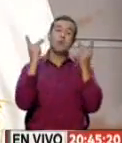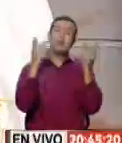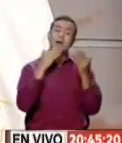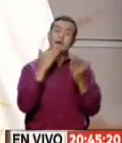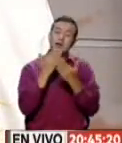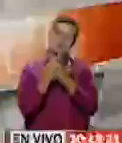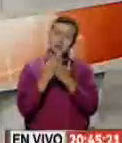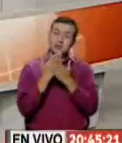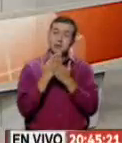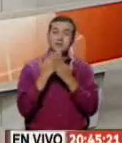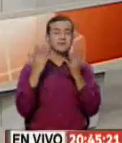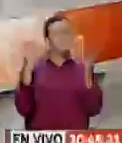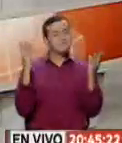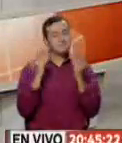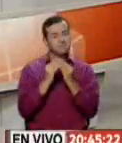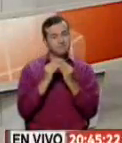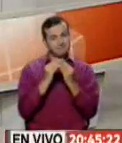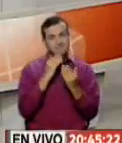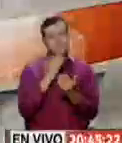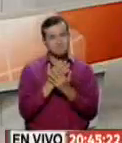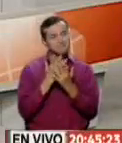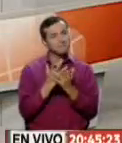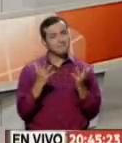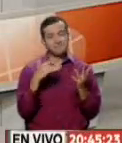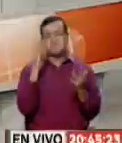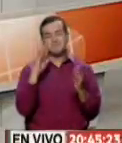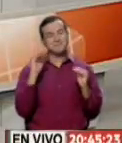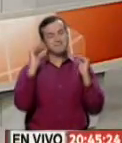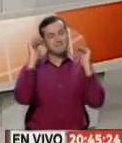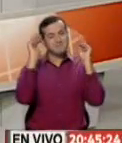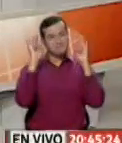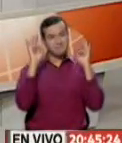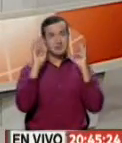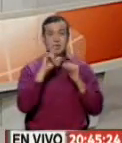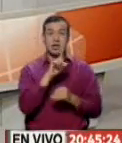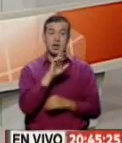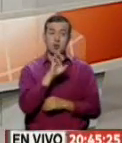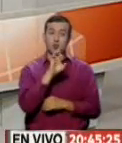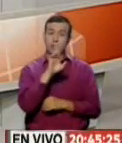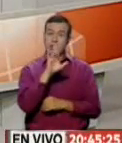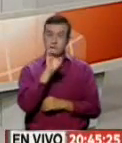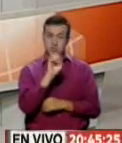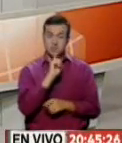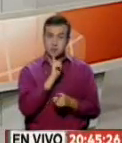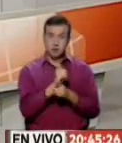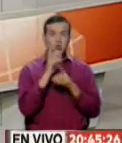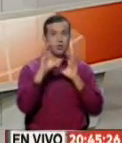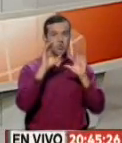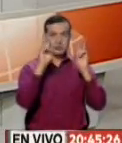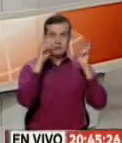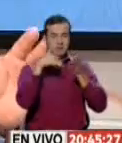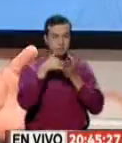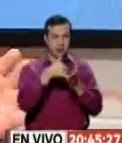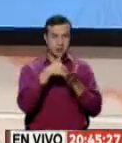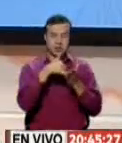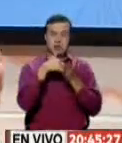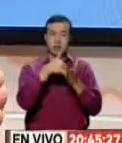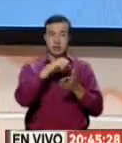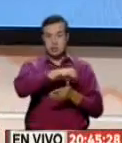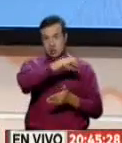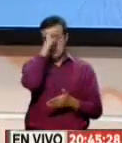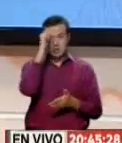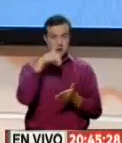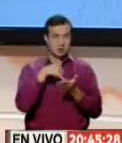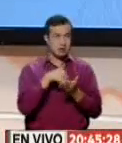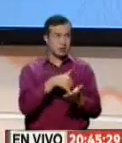al reality en las puertas del horno, que es lo máximo. Bueno, Lautaro, hablemos sobre los premios. El ganador, sin duda,